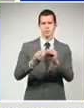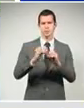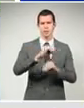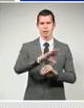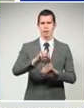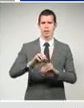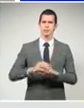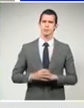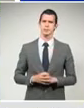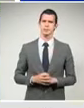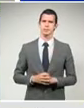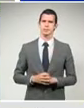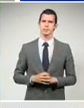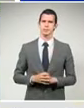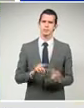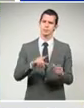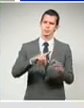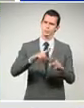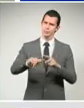discretamente a